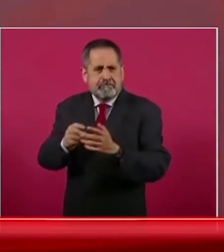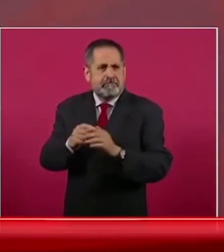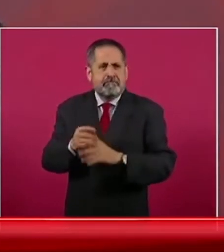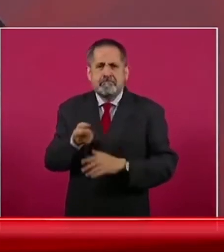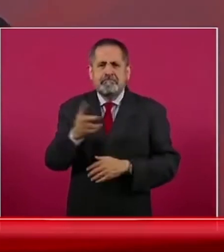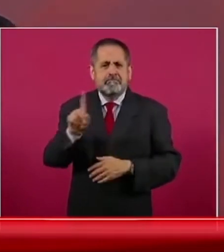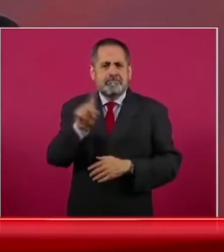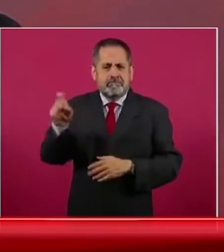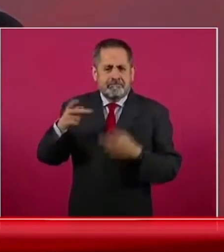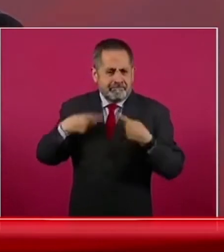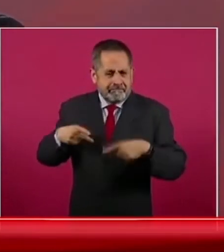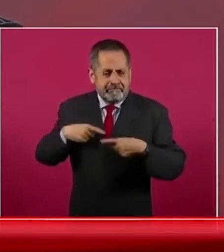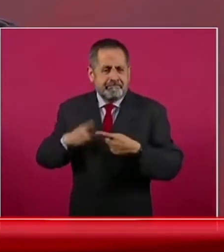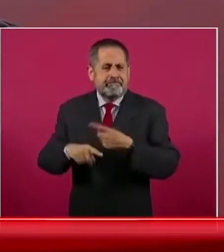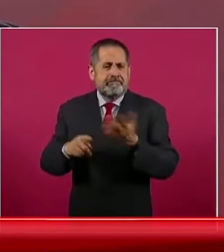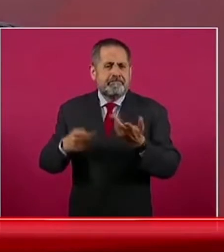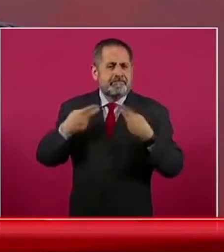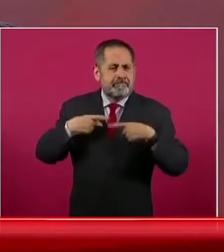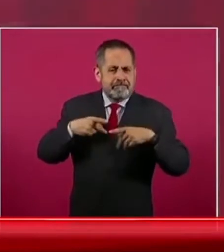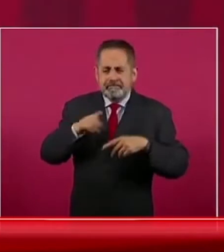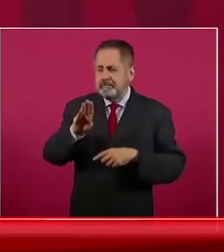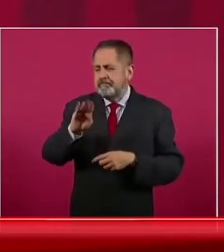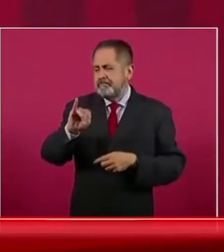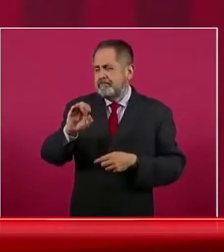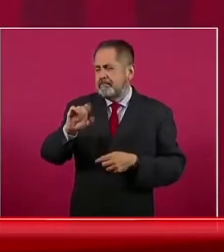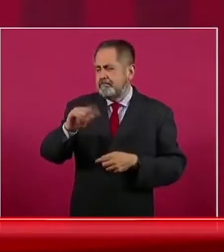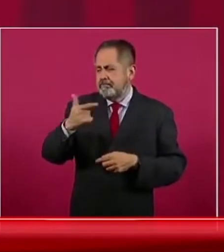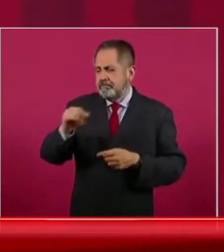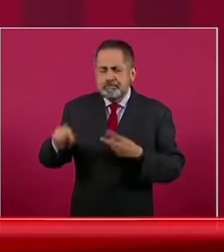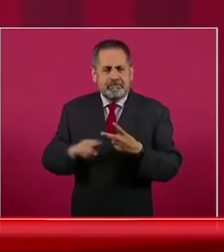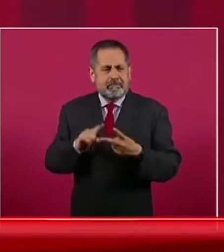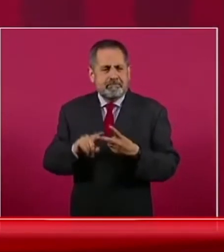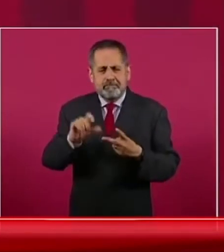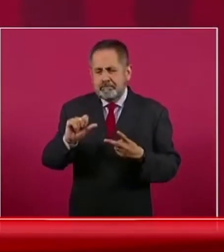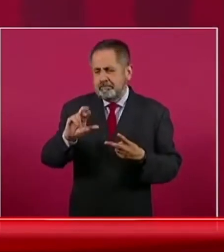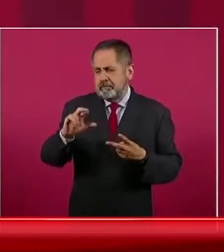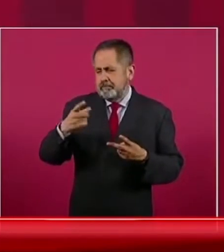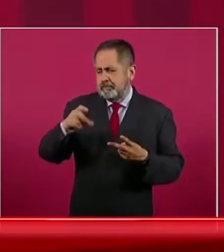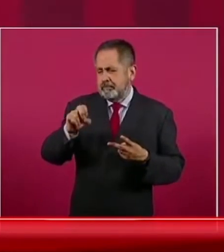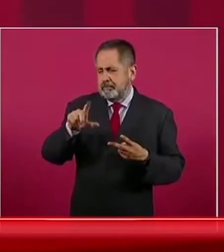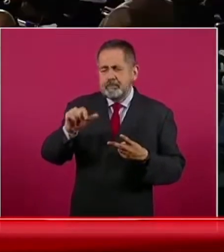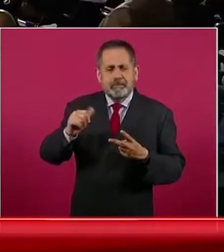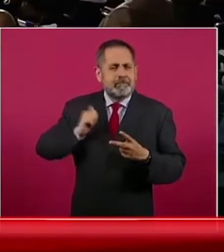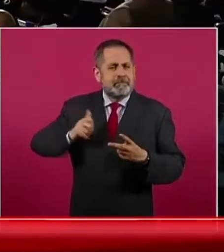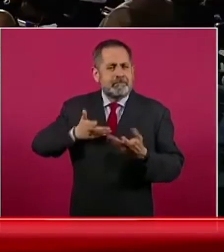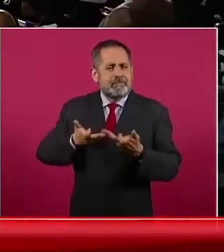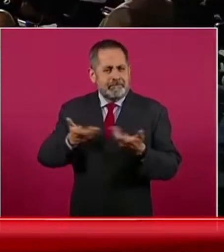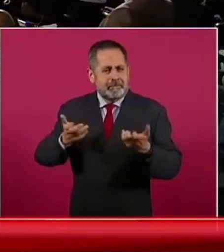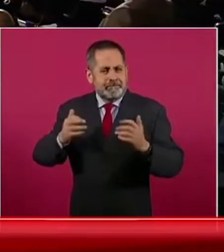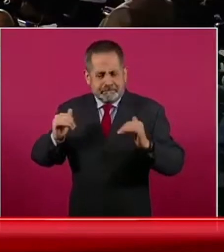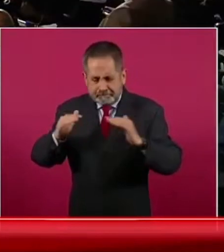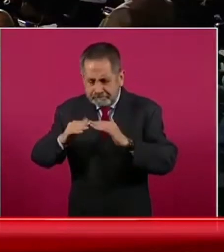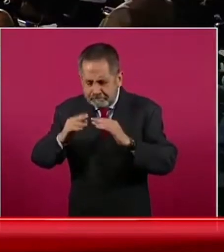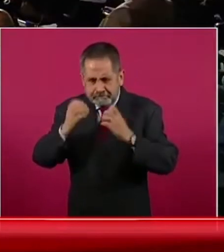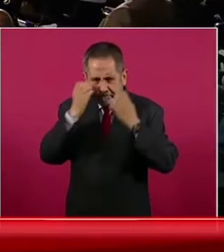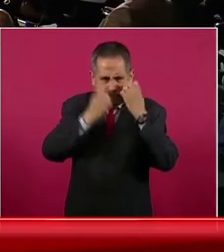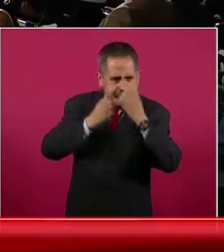especialistas, biólogos, arqueólogos, para cuidar el medio ambiente,